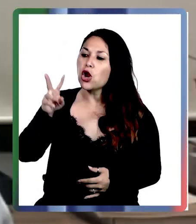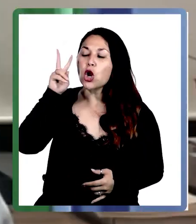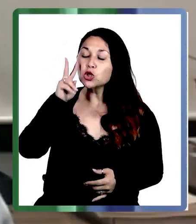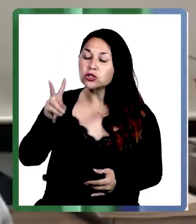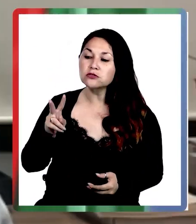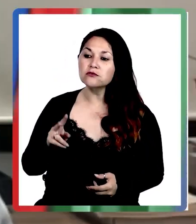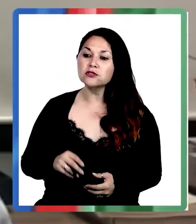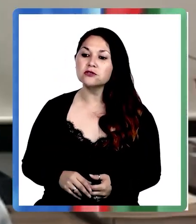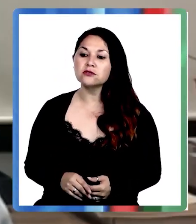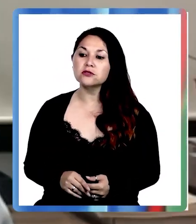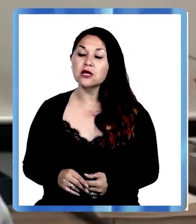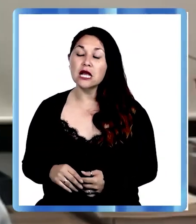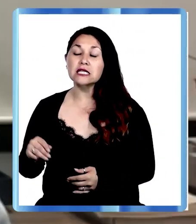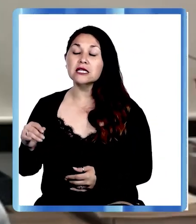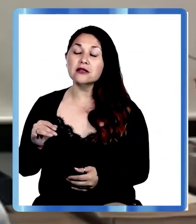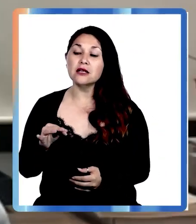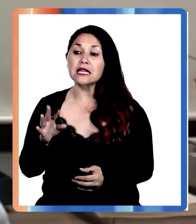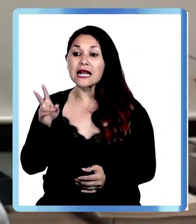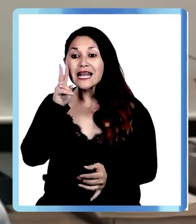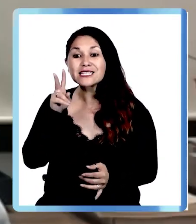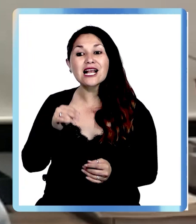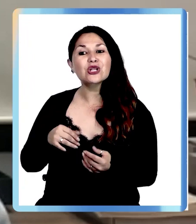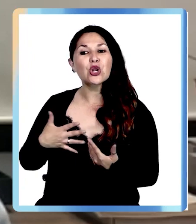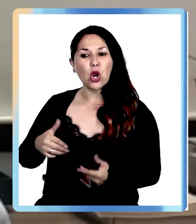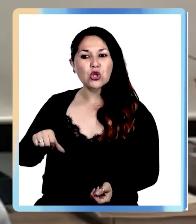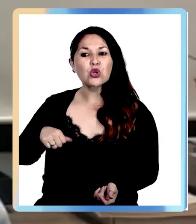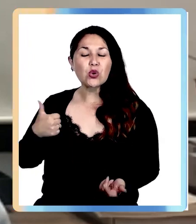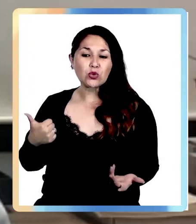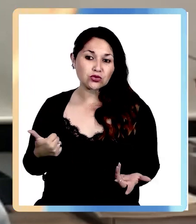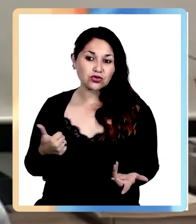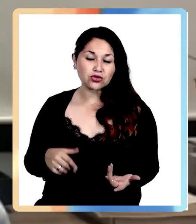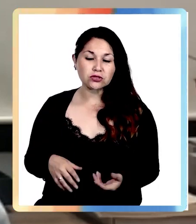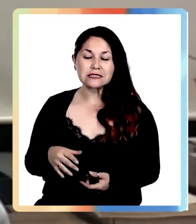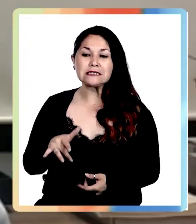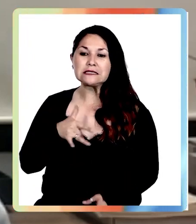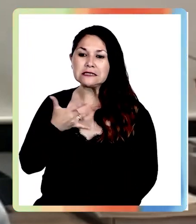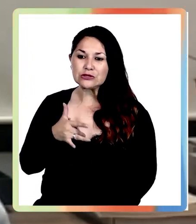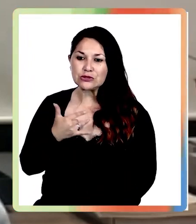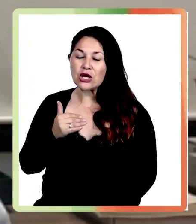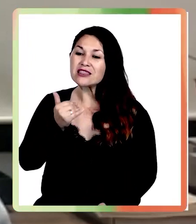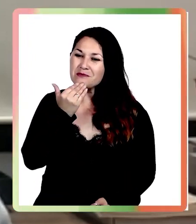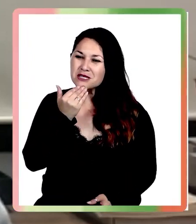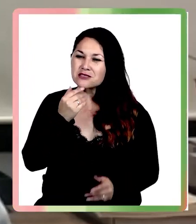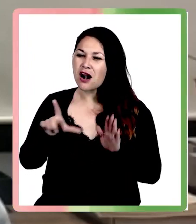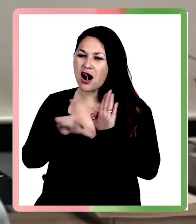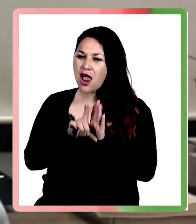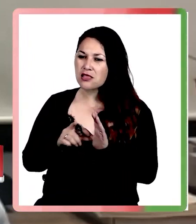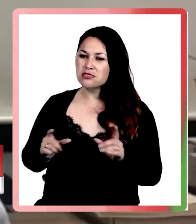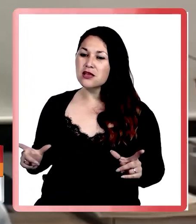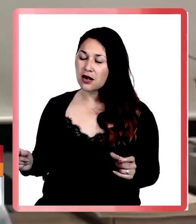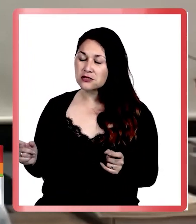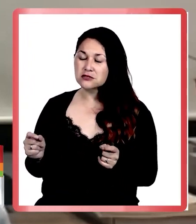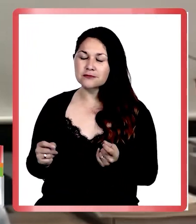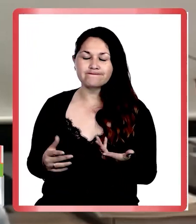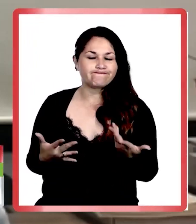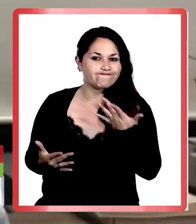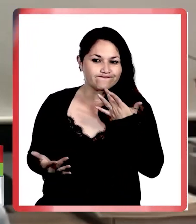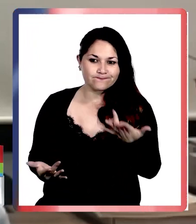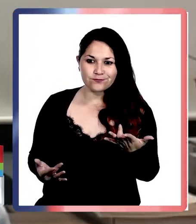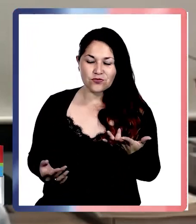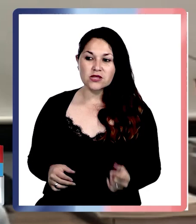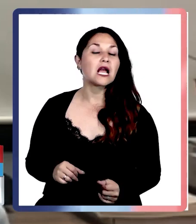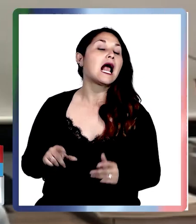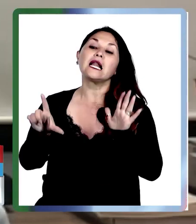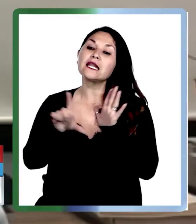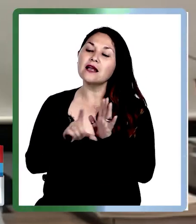tocó el privilegio y obviamente el honor de firmar la ley del cáncer. La ley del cáncer de